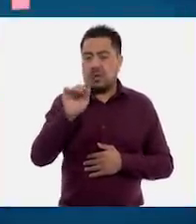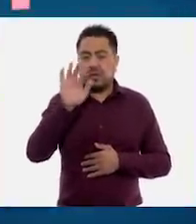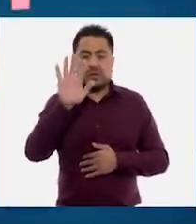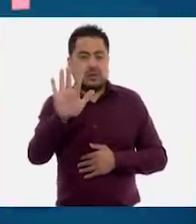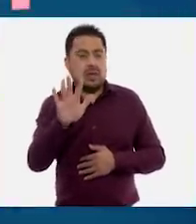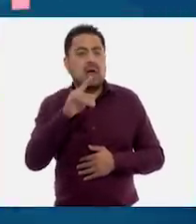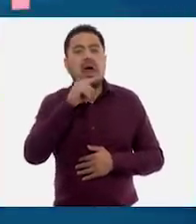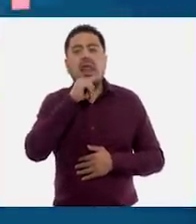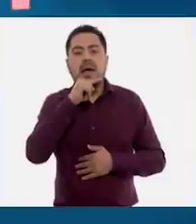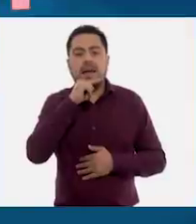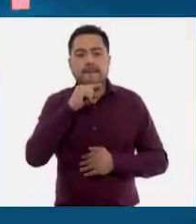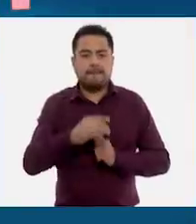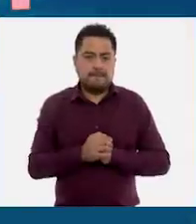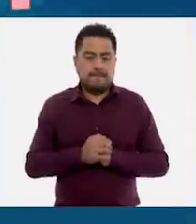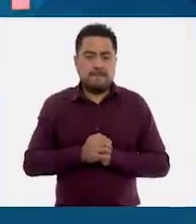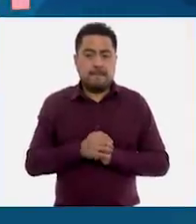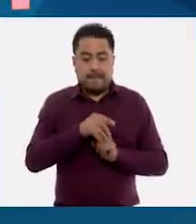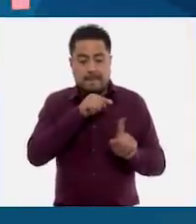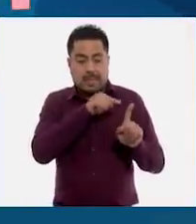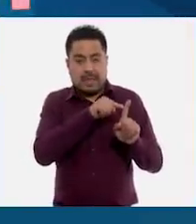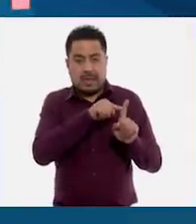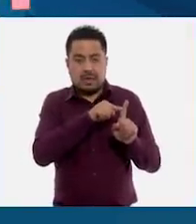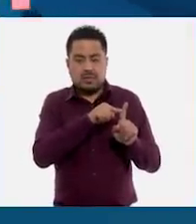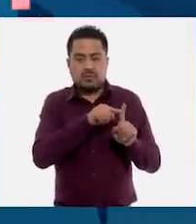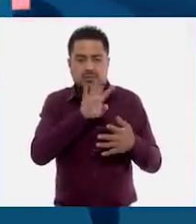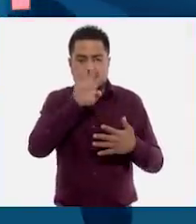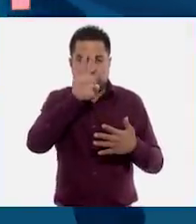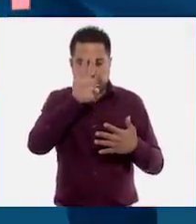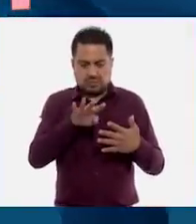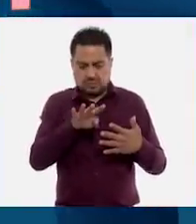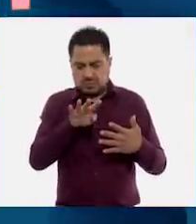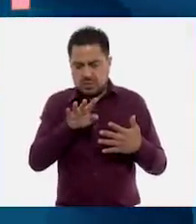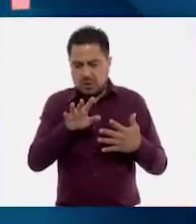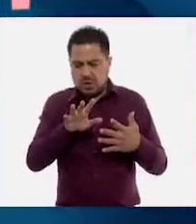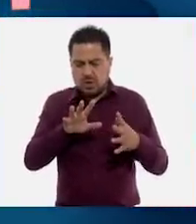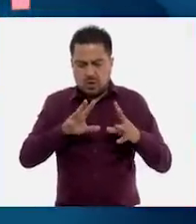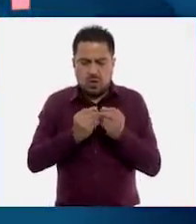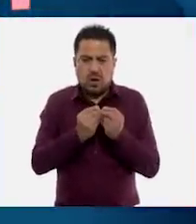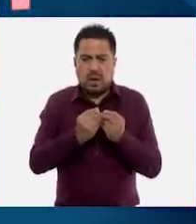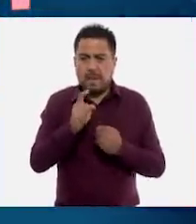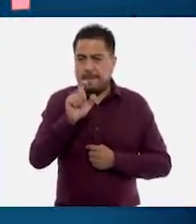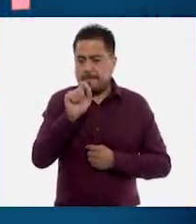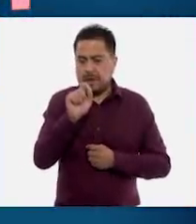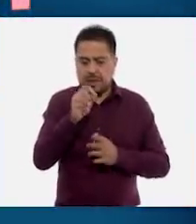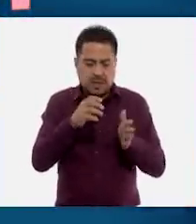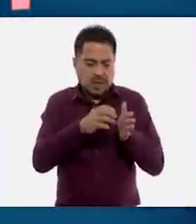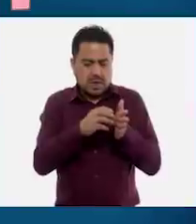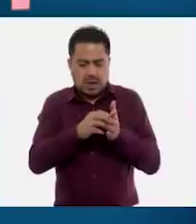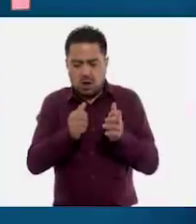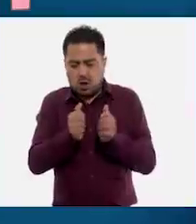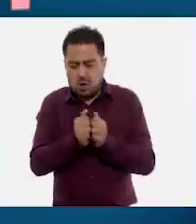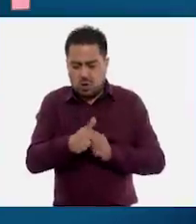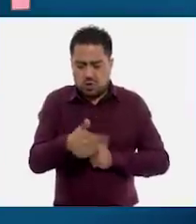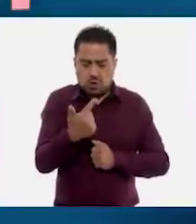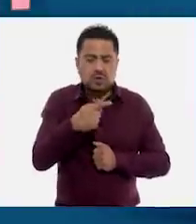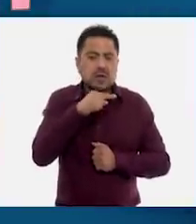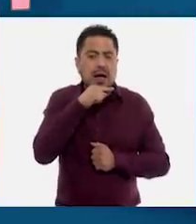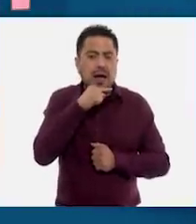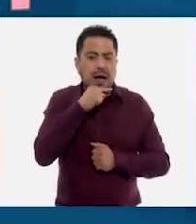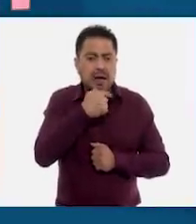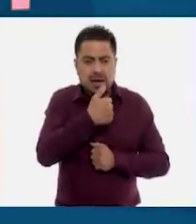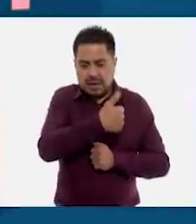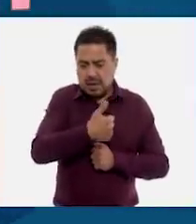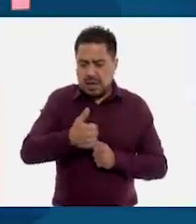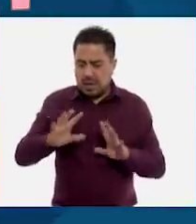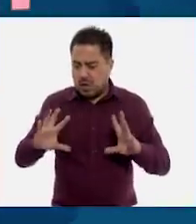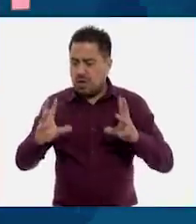245 lápices y ella llenó 20 cajas con 12 lápices y con